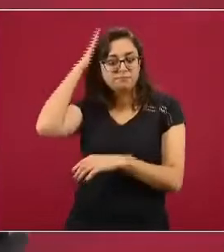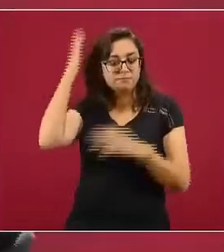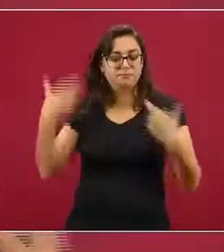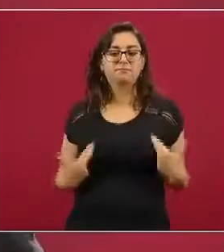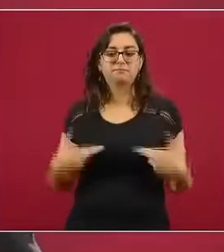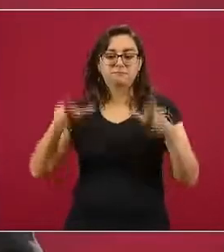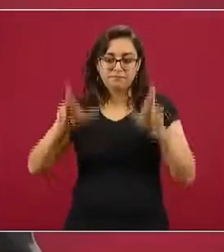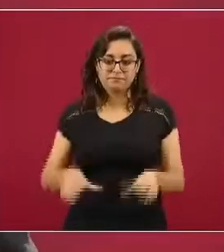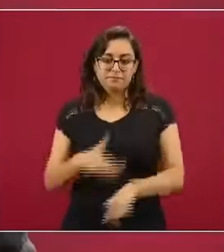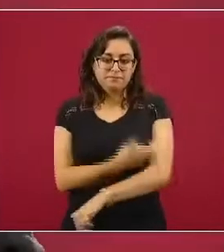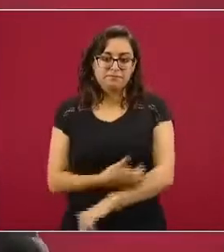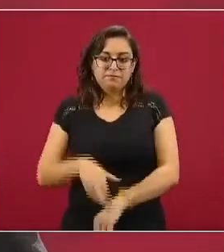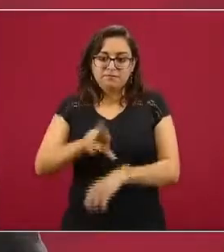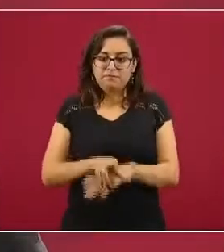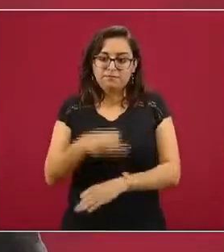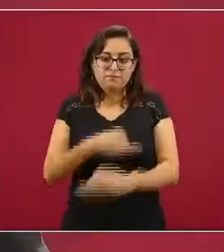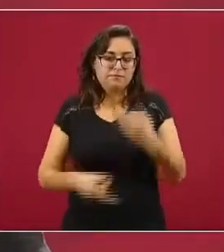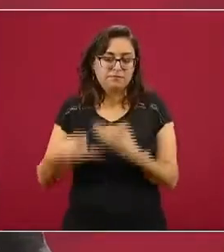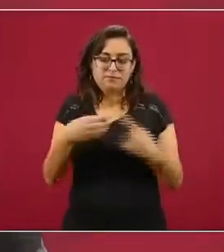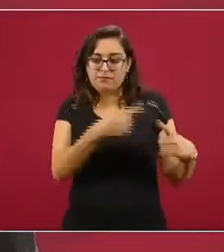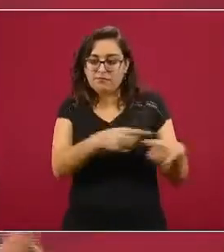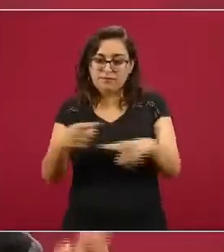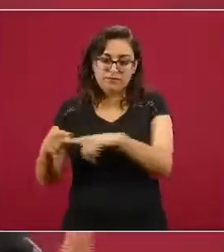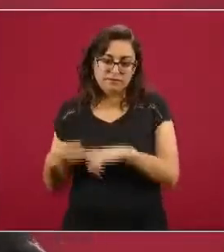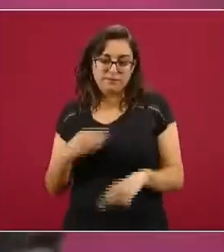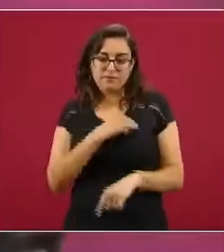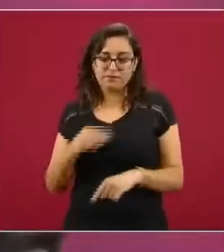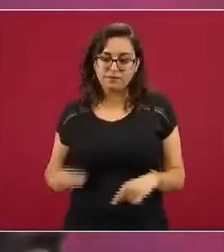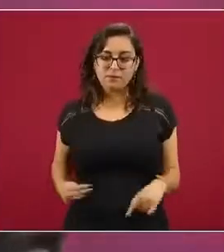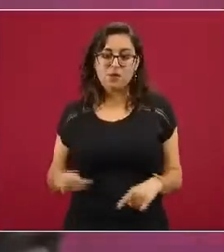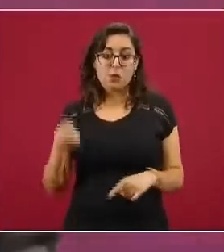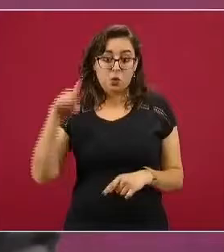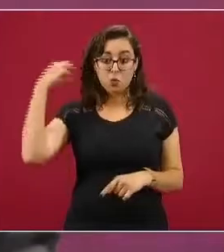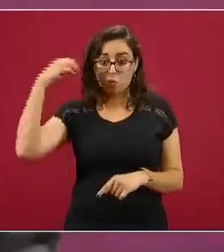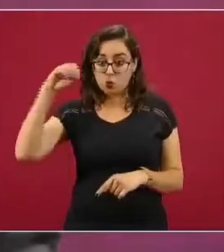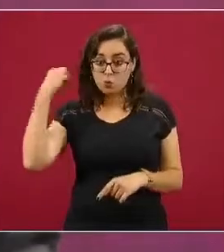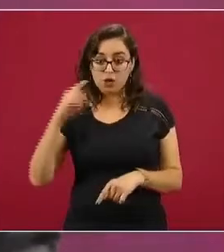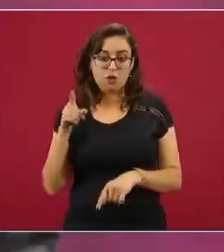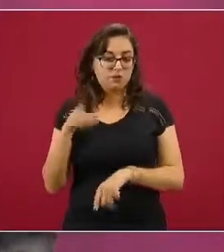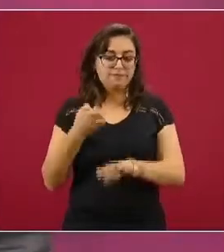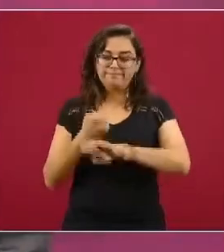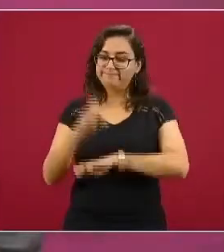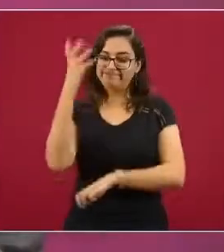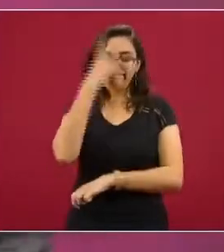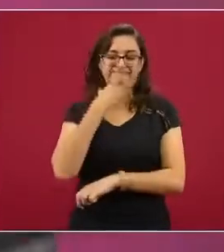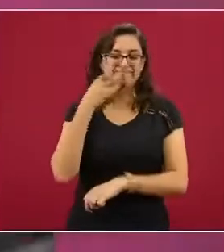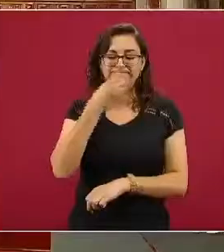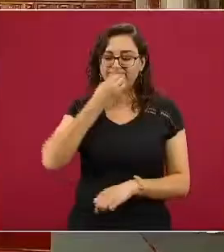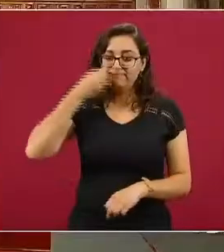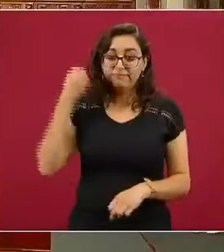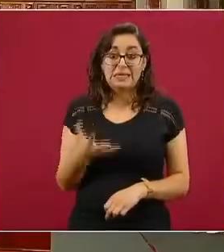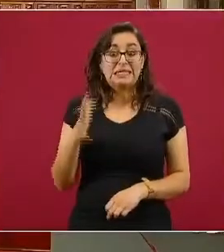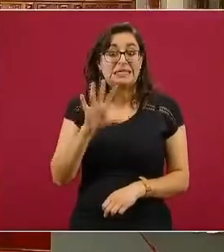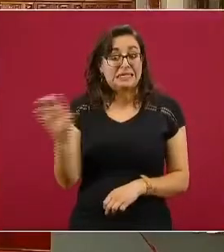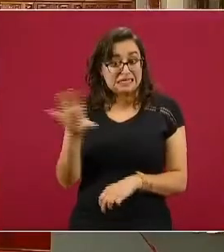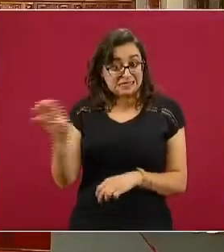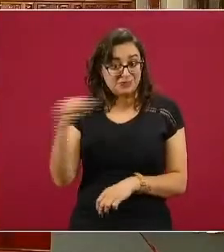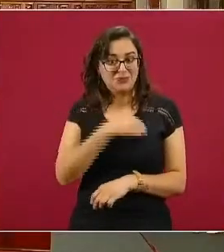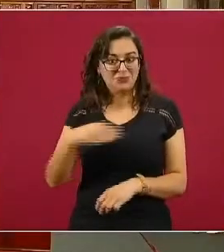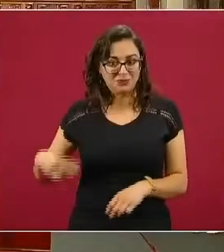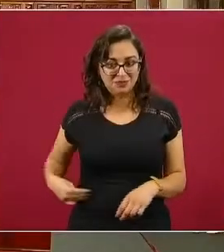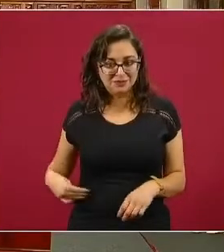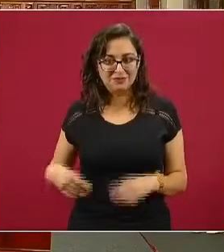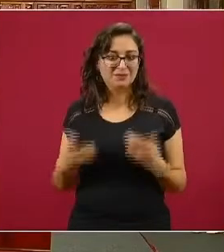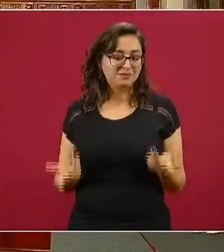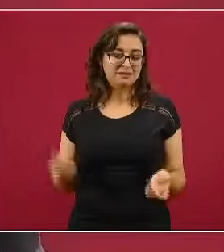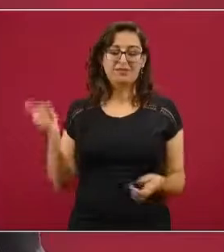que a su vez coordina a los distintos municipios. Oaxaca es un estado hermoso que tiene más de 500 municipios y